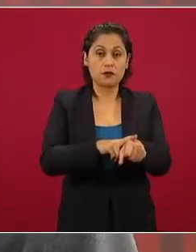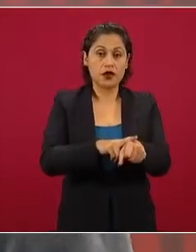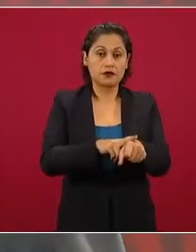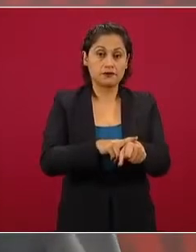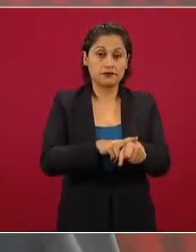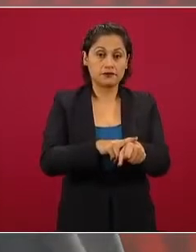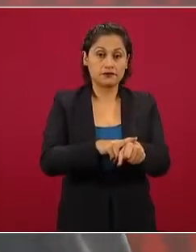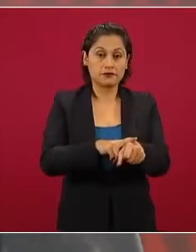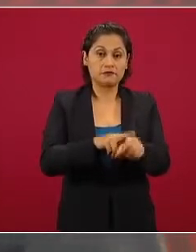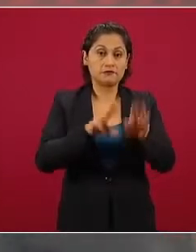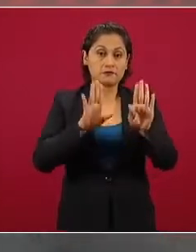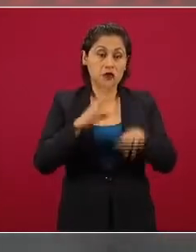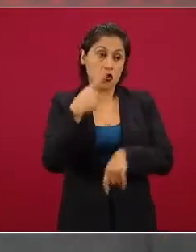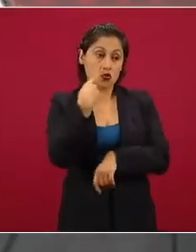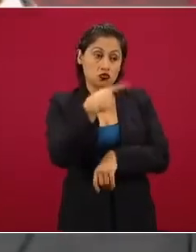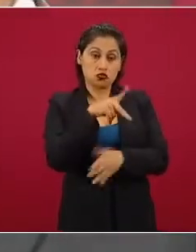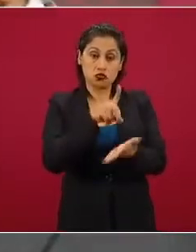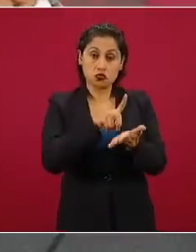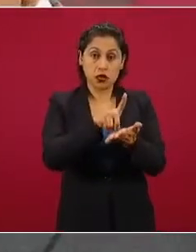es legítimo.